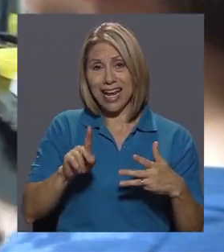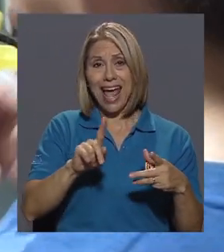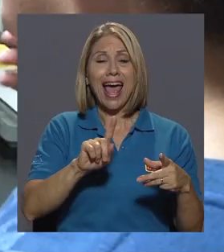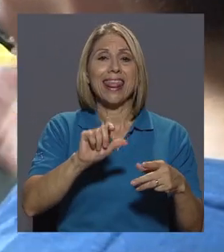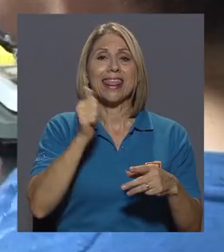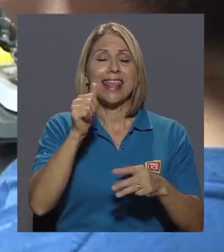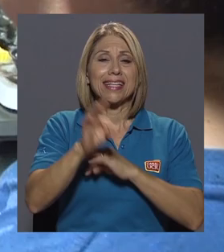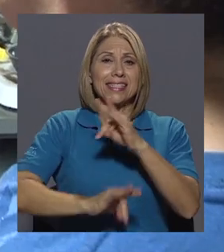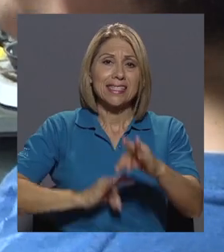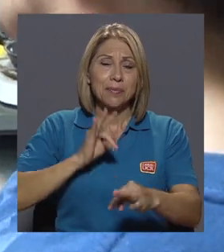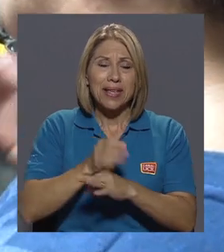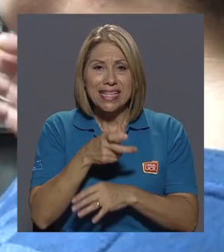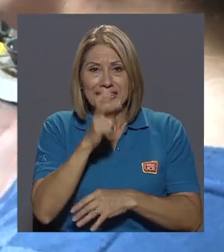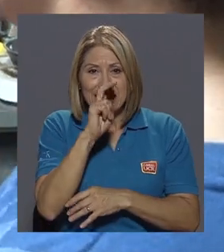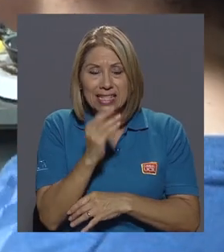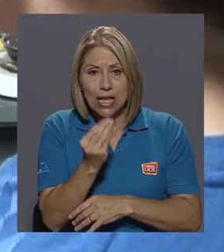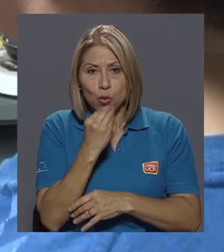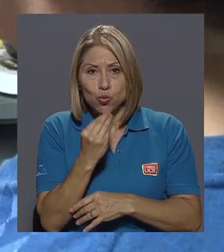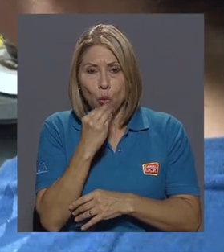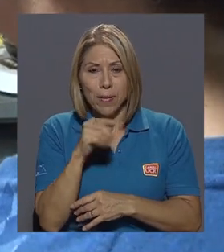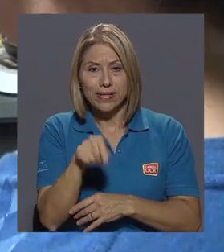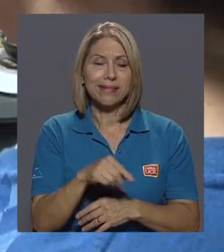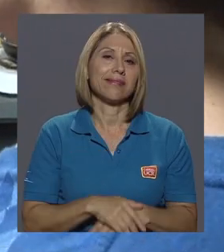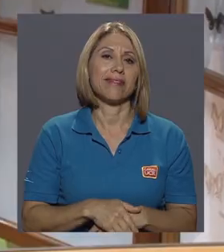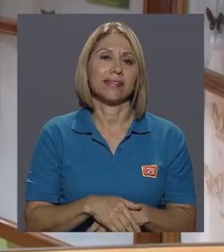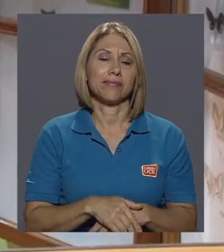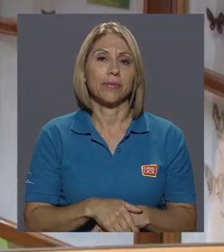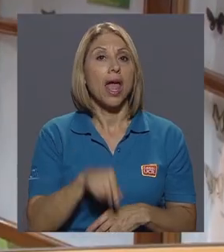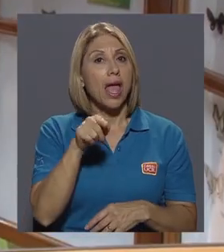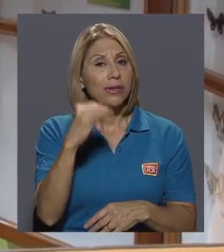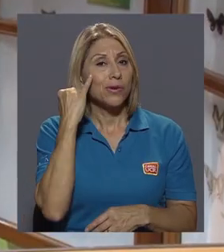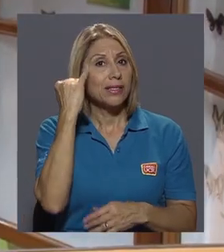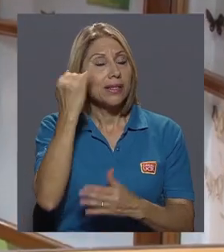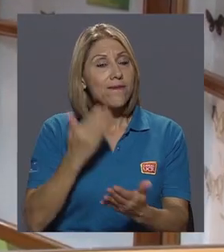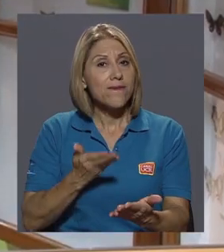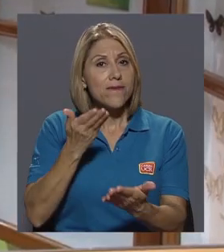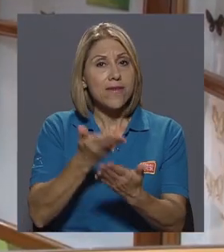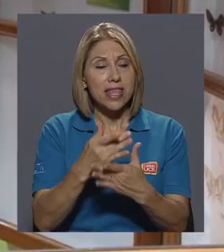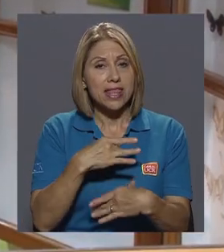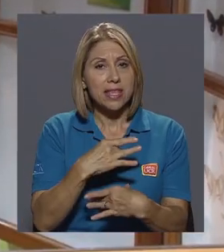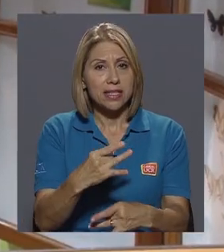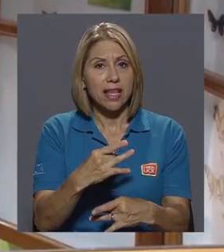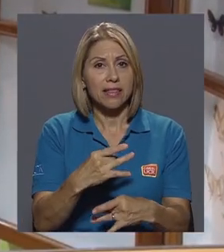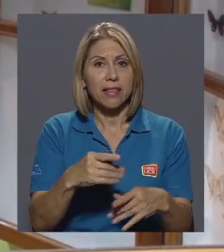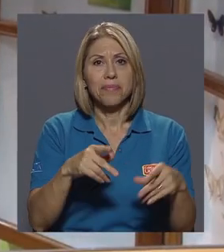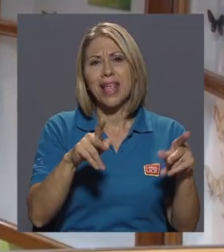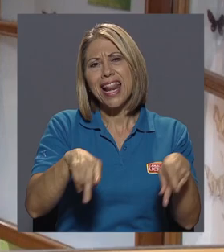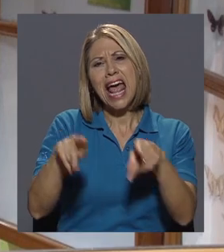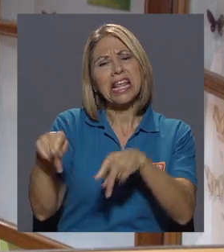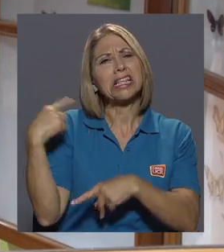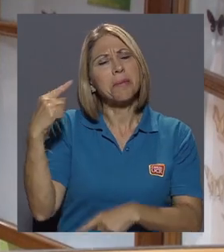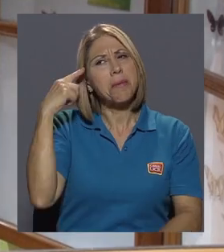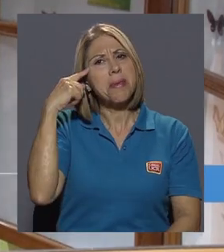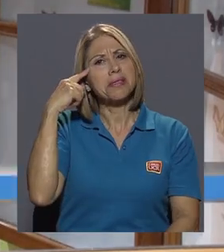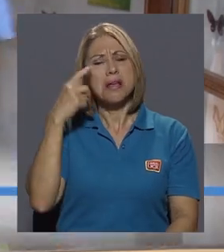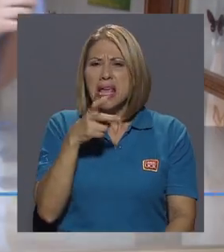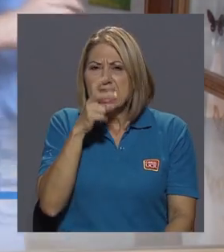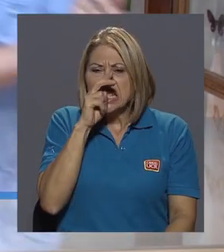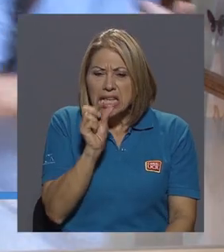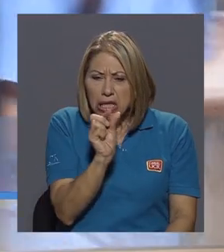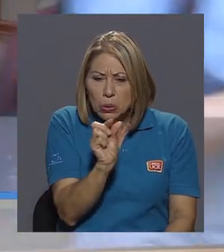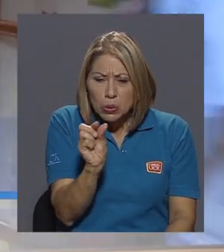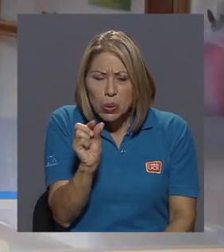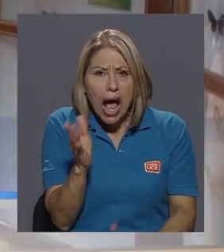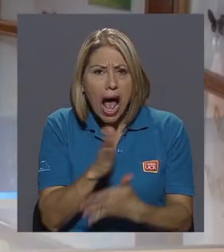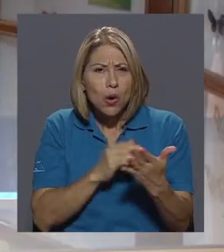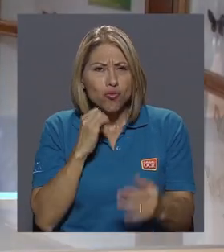de insectos comestibles. Parece una iniciativa bastante interesante porque la gente suele pensar que los insectos son cosa